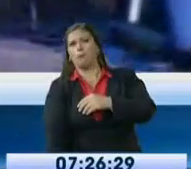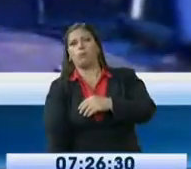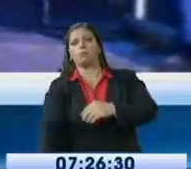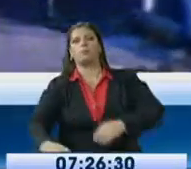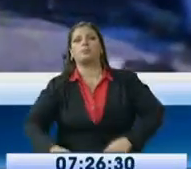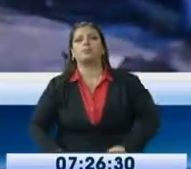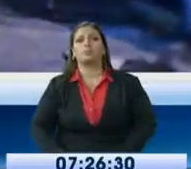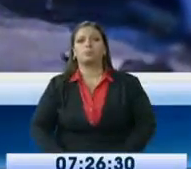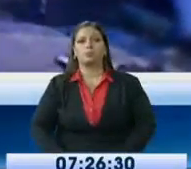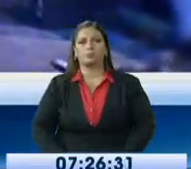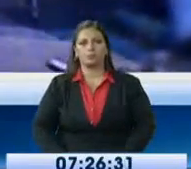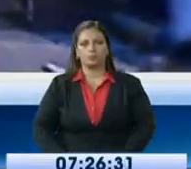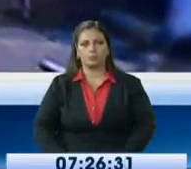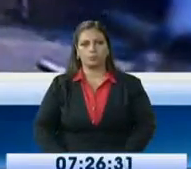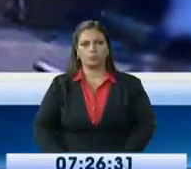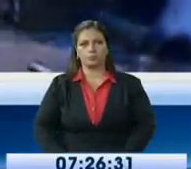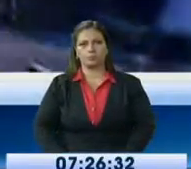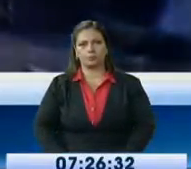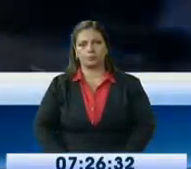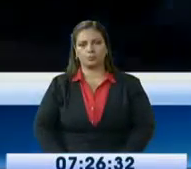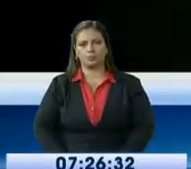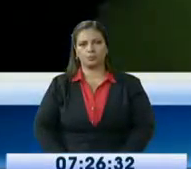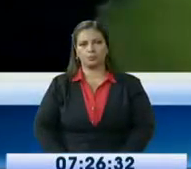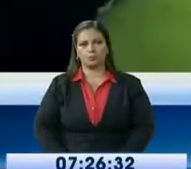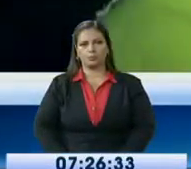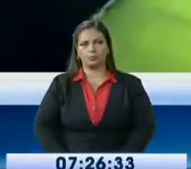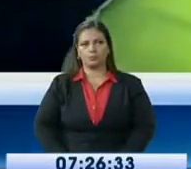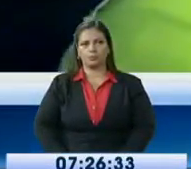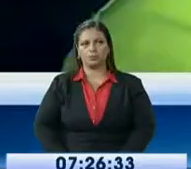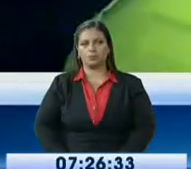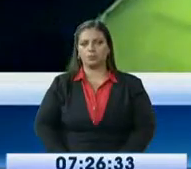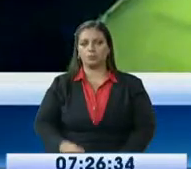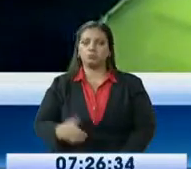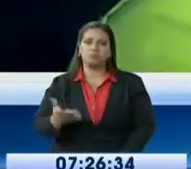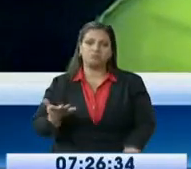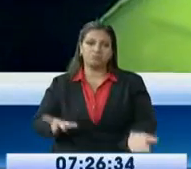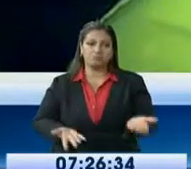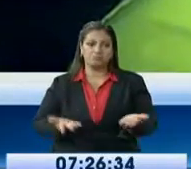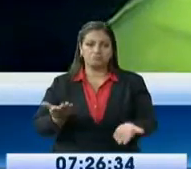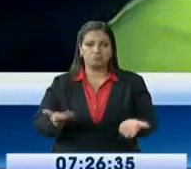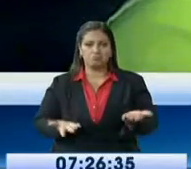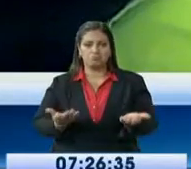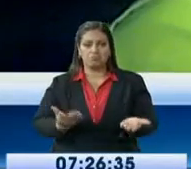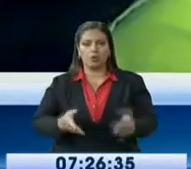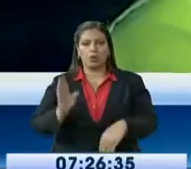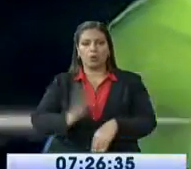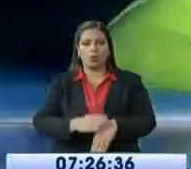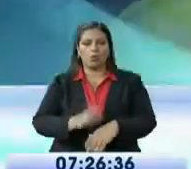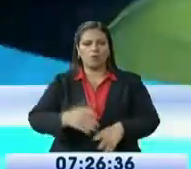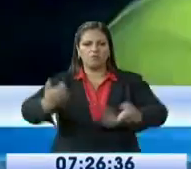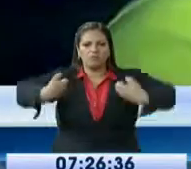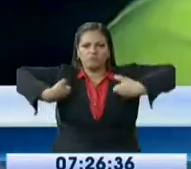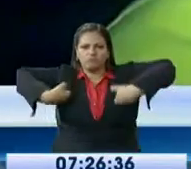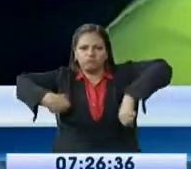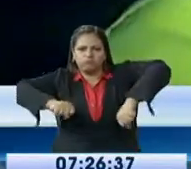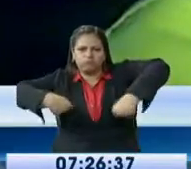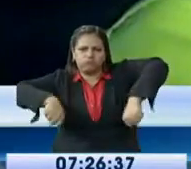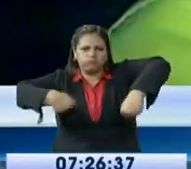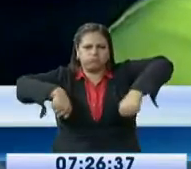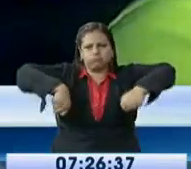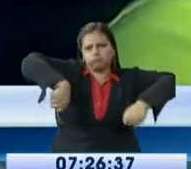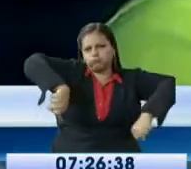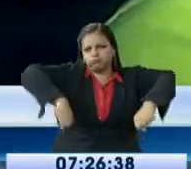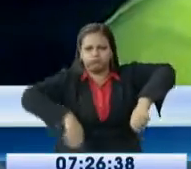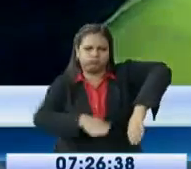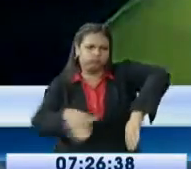los carriles de la parte baja de la avenida Las Palmeras. Se puede presumir que es un poco de exceso de velocidad, ya que en el sector contamos con